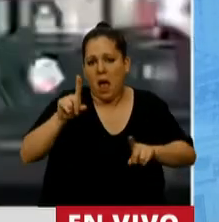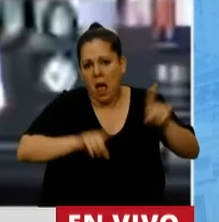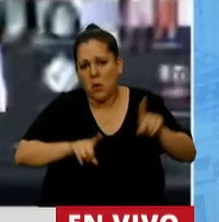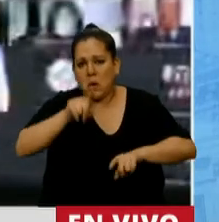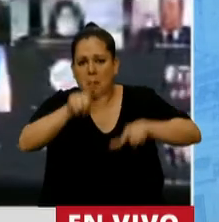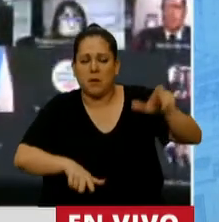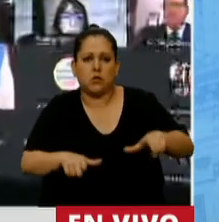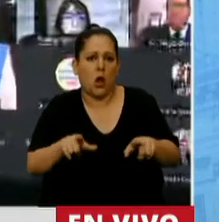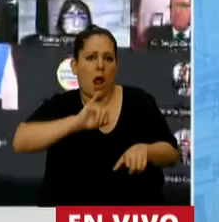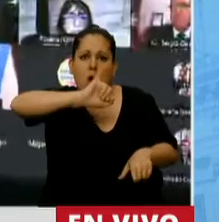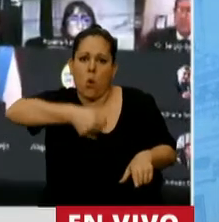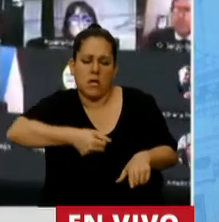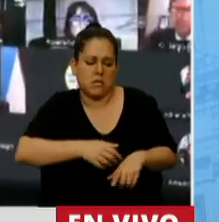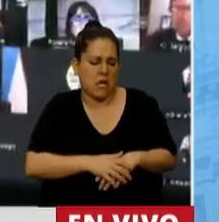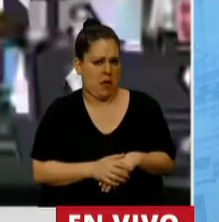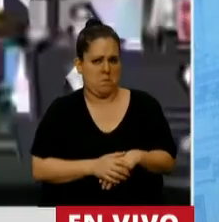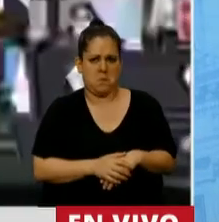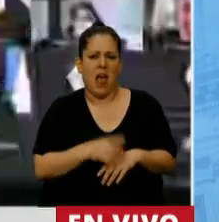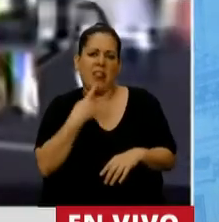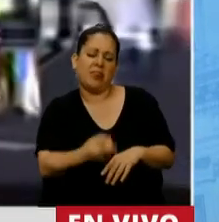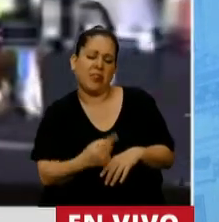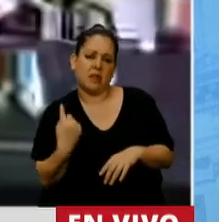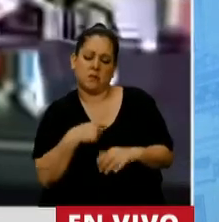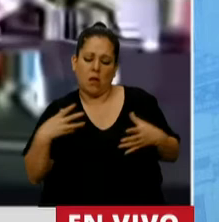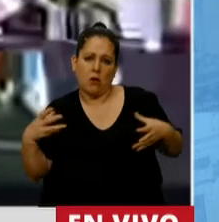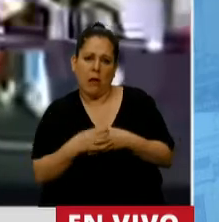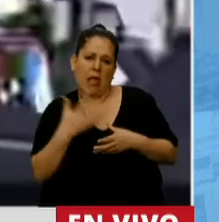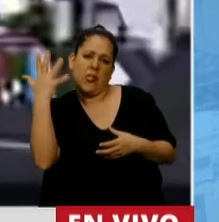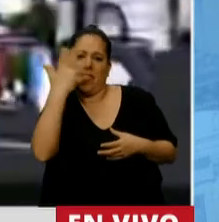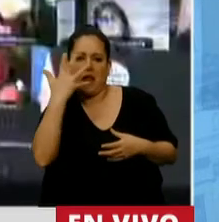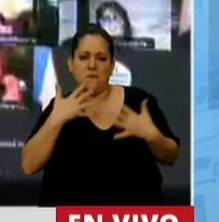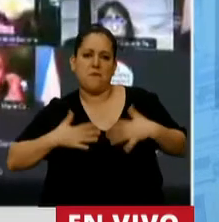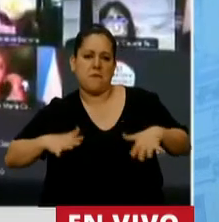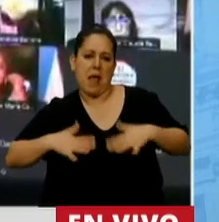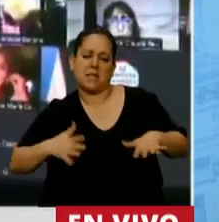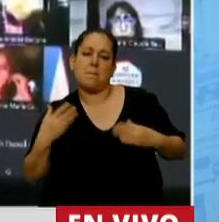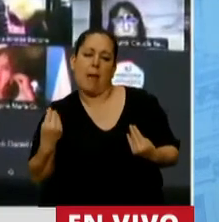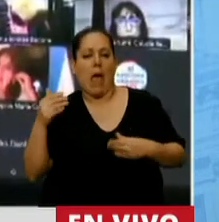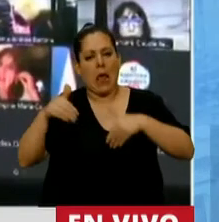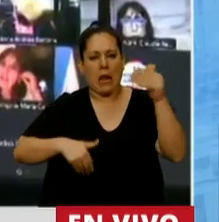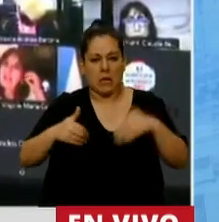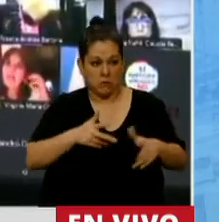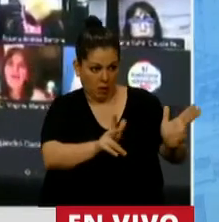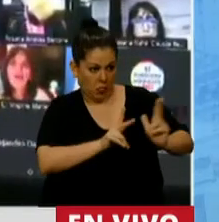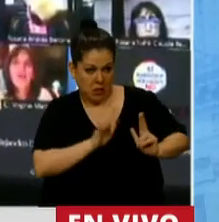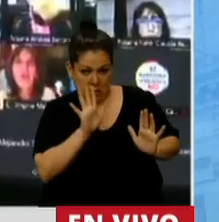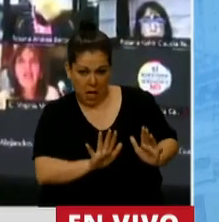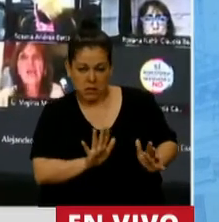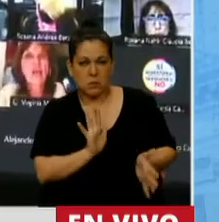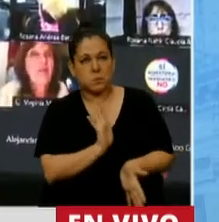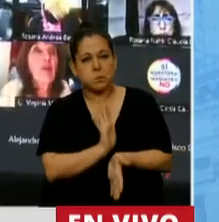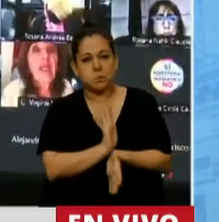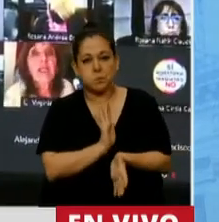superarlo y hablan de que nos disfrazamos para las elecciones. Eso verdaderamente es un menosprecio por